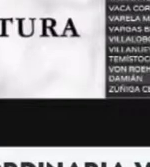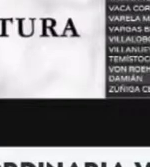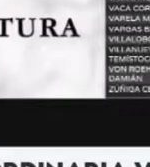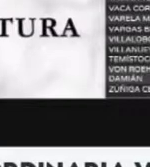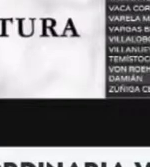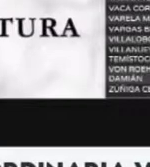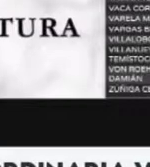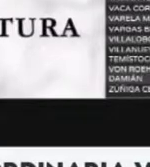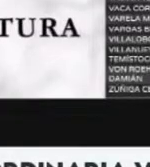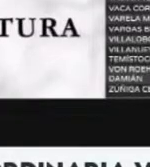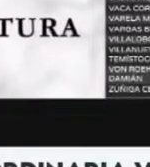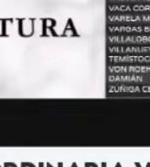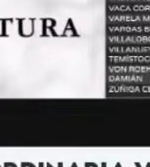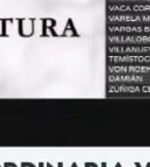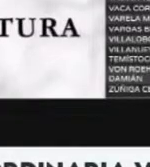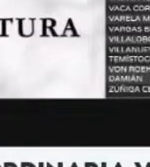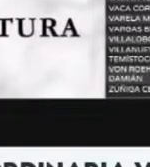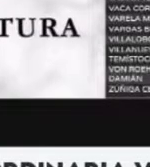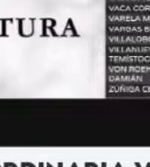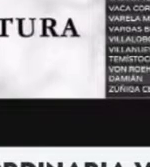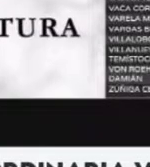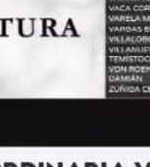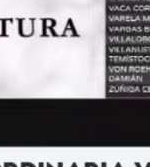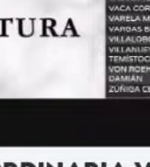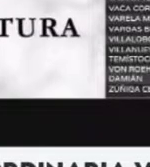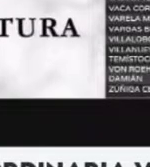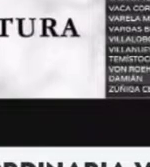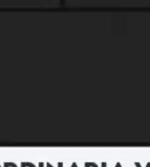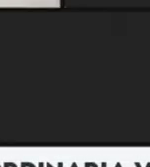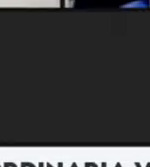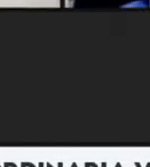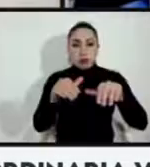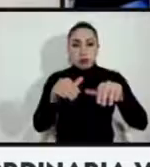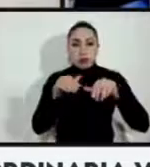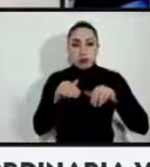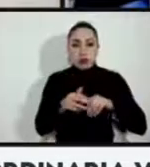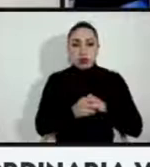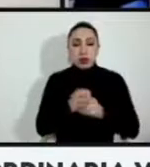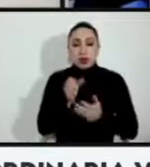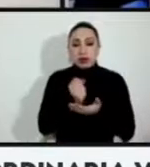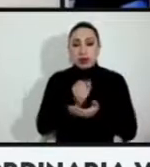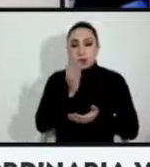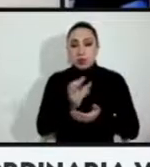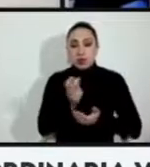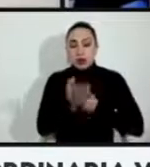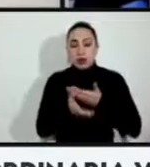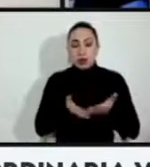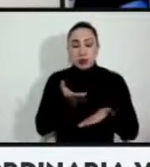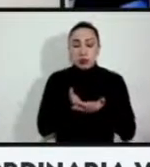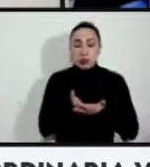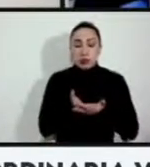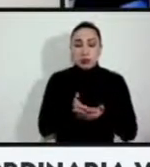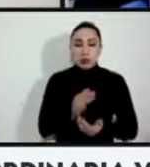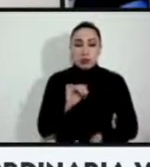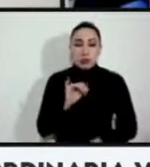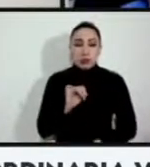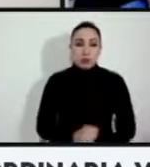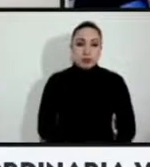12 votos en contra y 0 abstenciones. Se aprueba la proposición de referencia, diputada Presidenta.